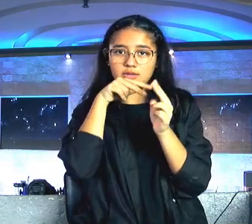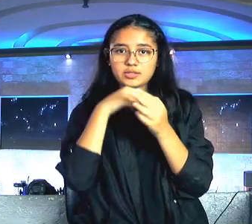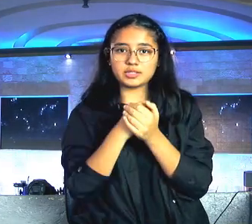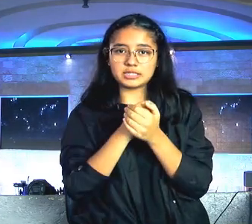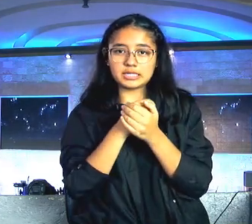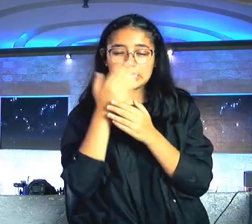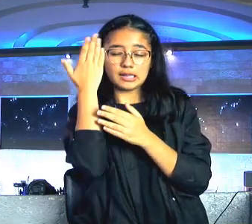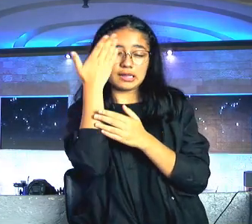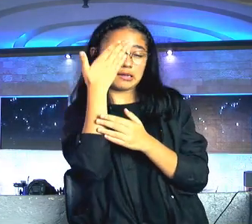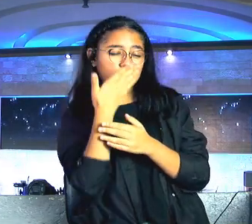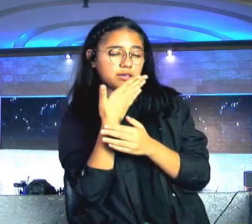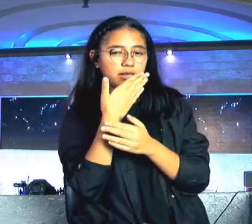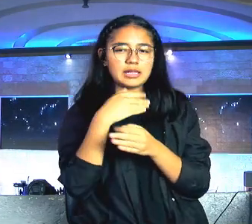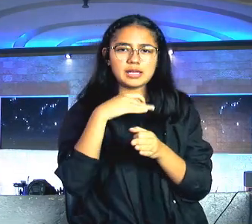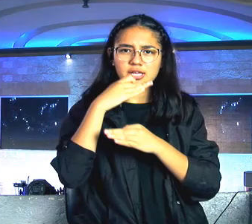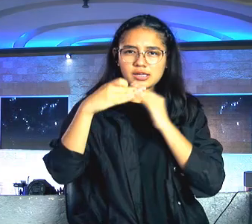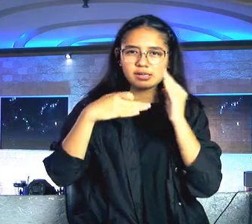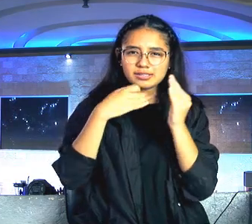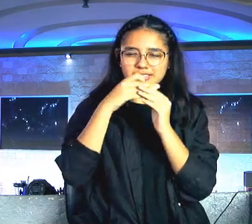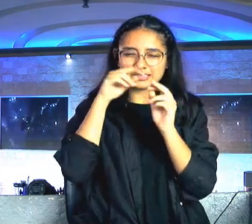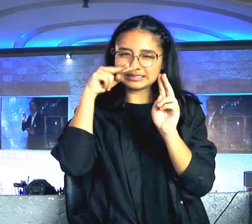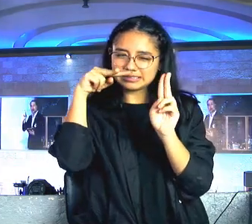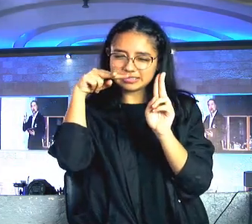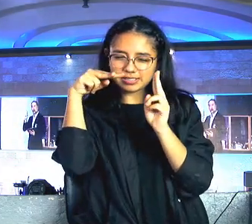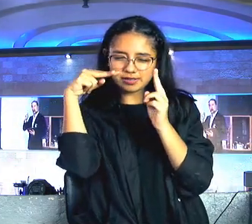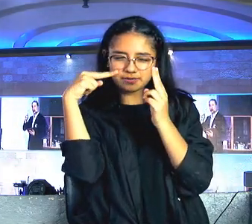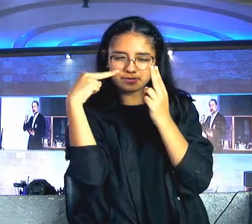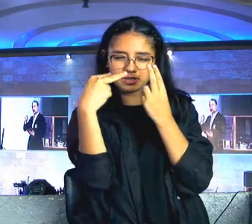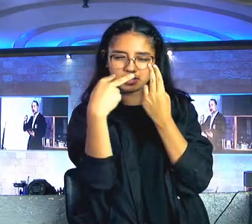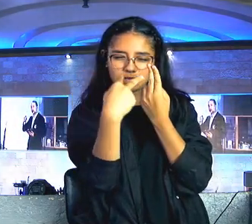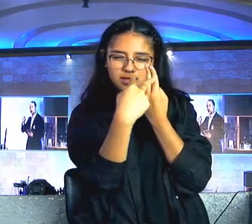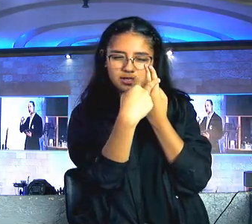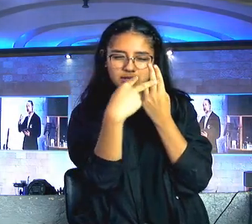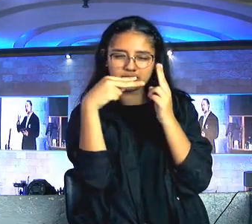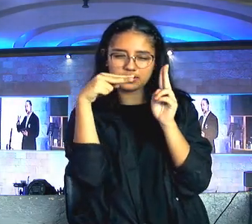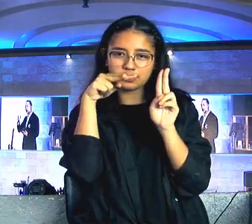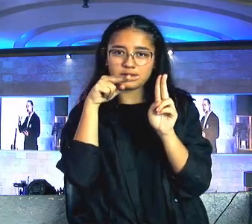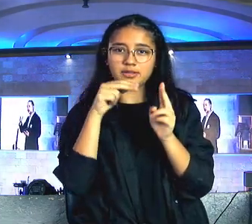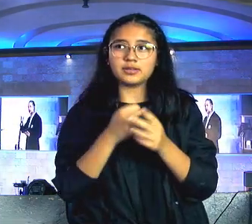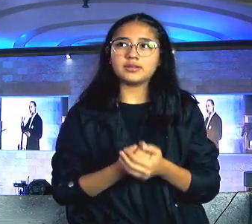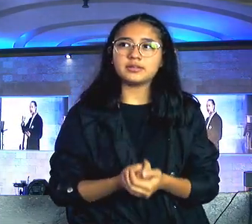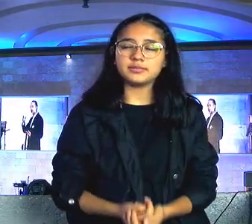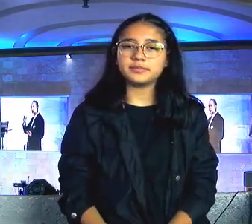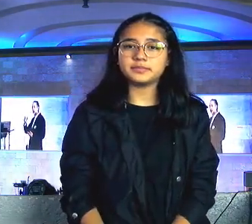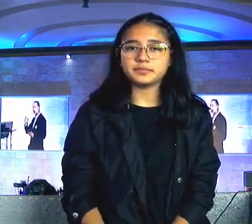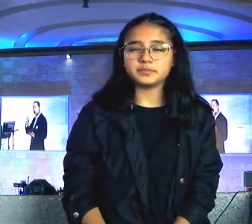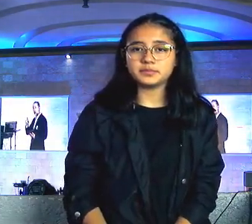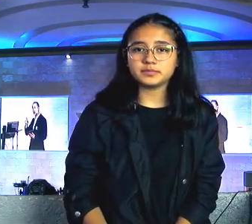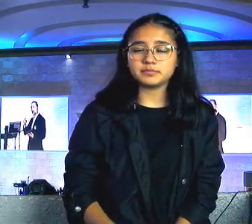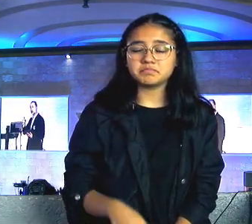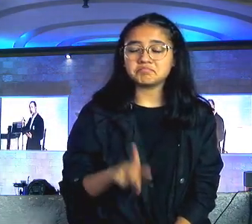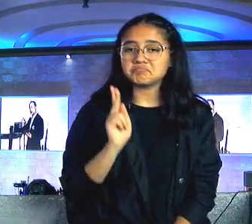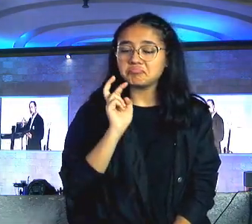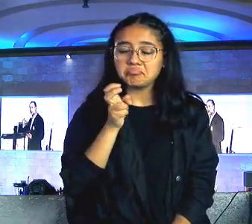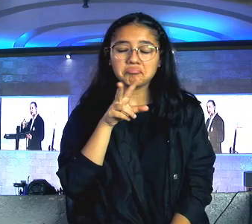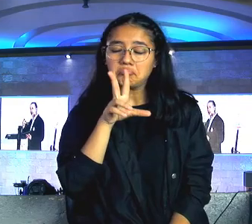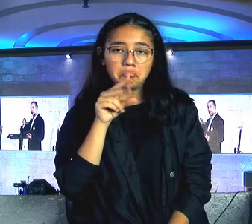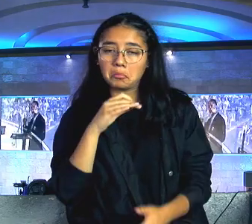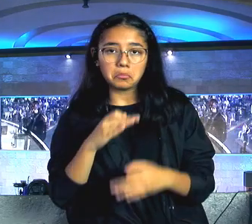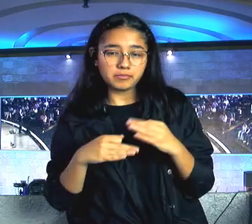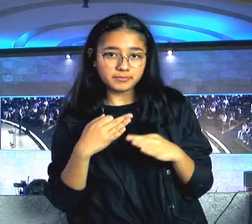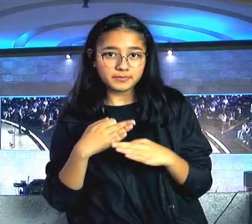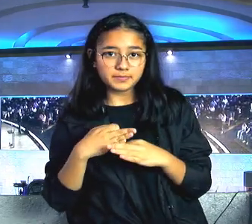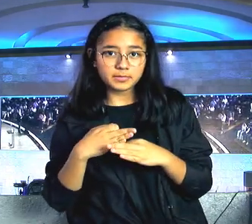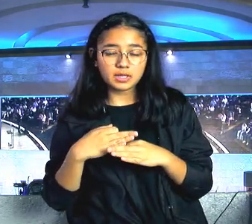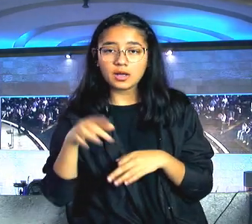diagonal, todos los ángulos posibles, Dios está observando. Pero eso no es todo,